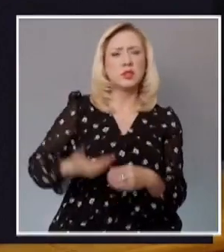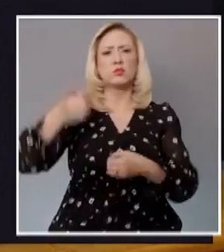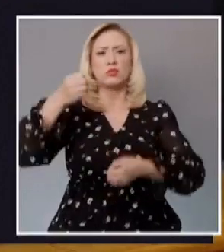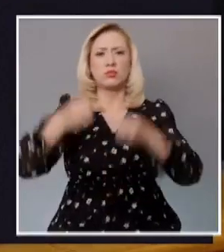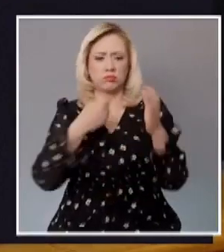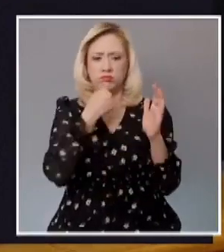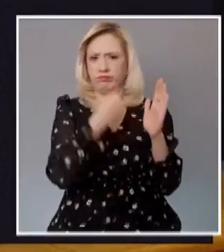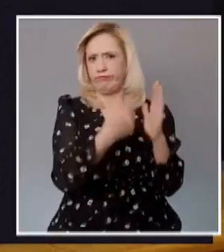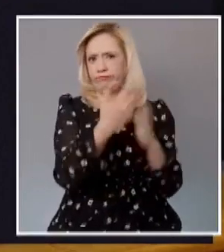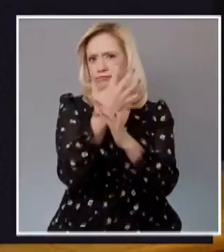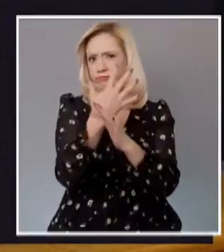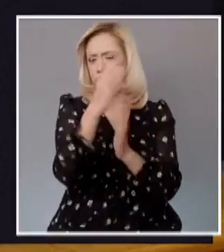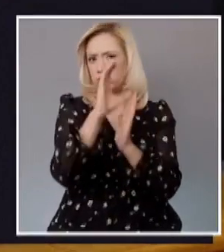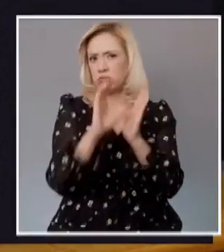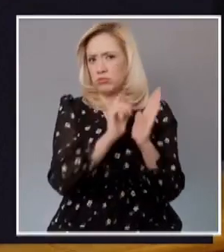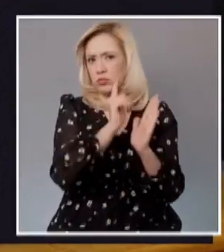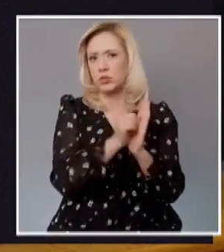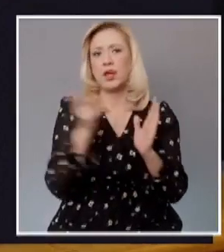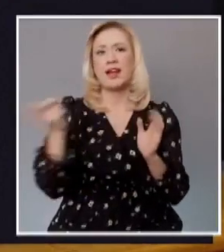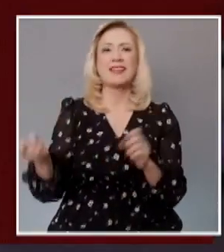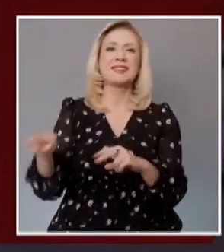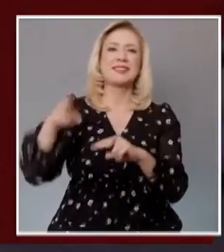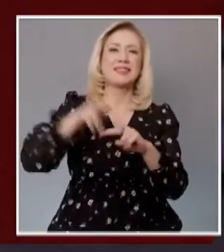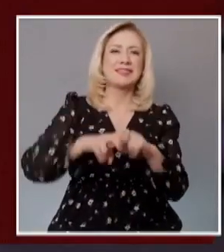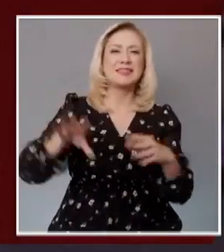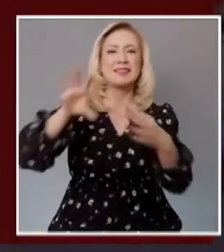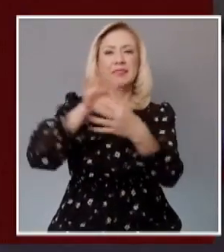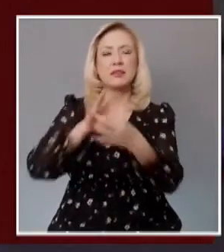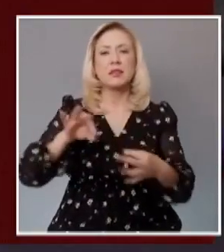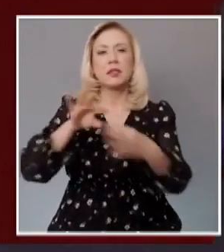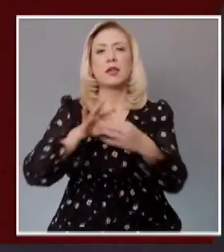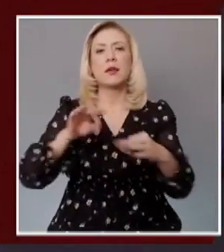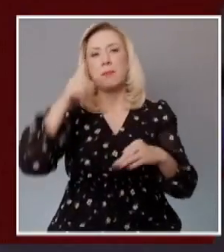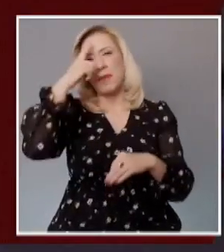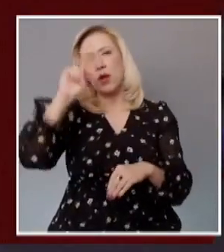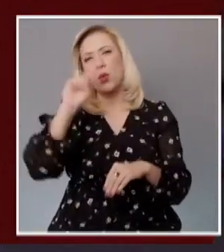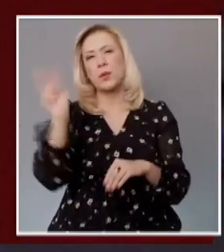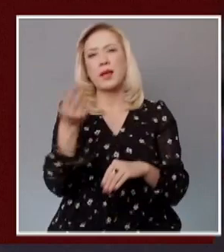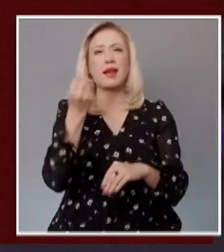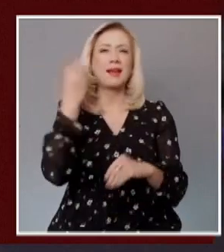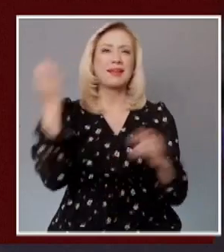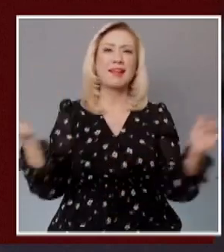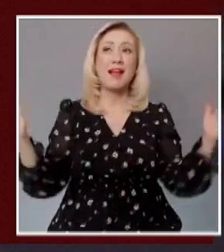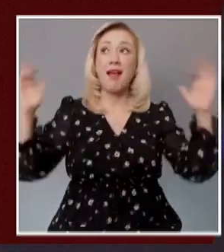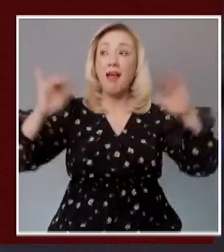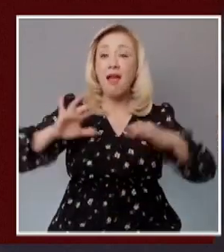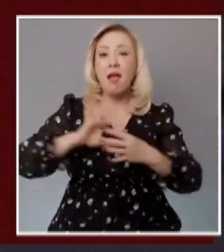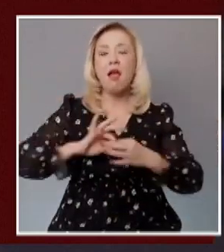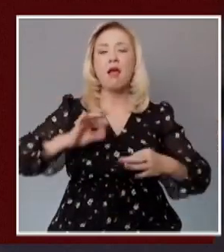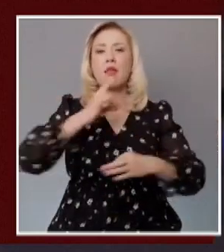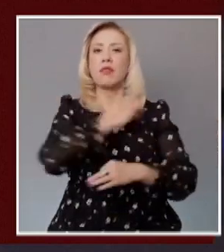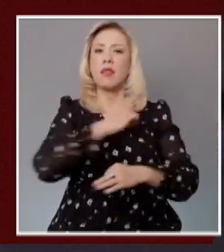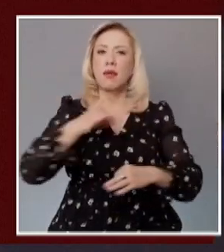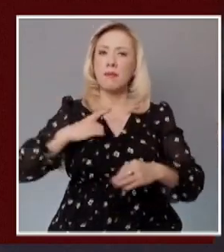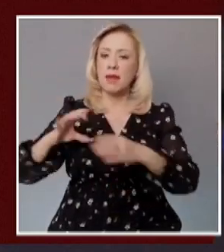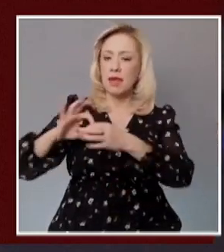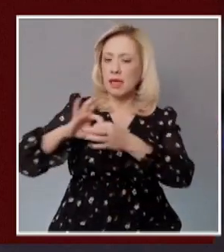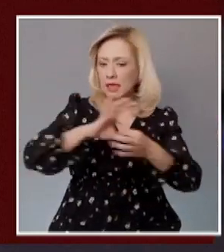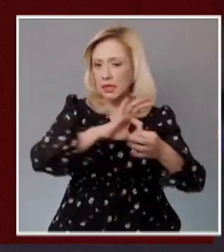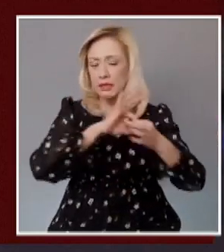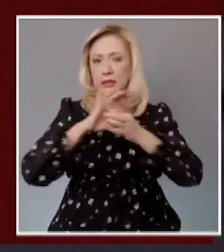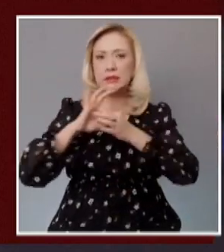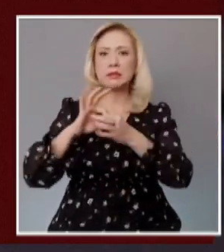universitario, indicó que la defensa de dicho principio se debe ser conjunta, al tiempo en que demandó a la